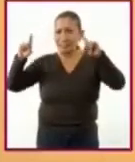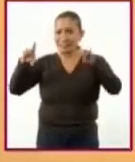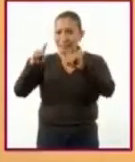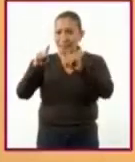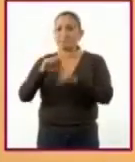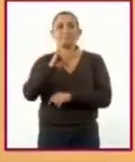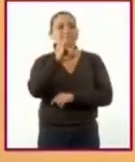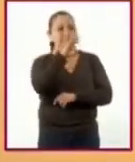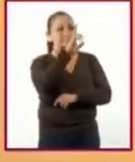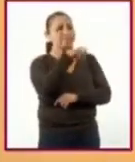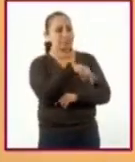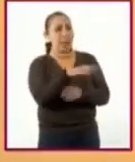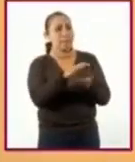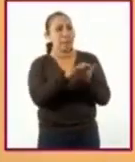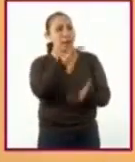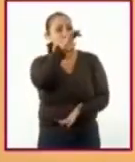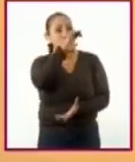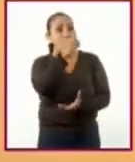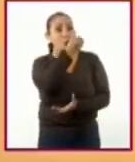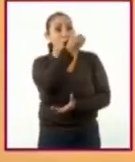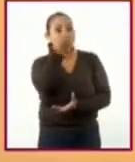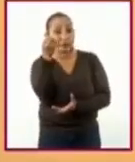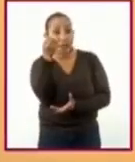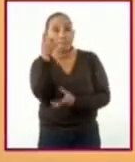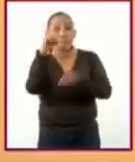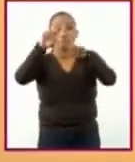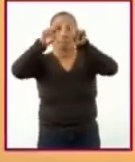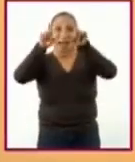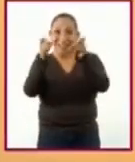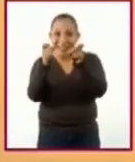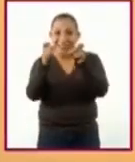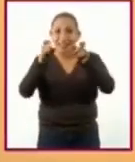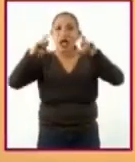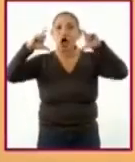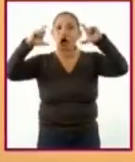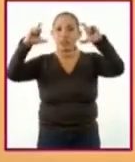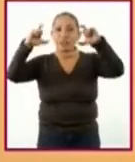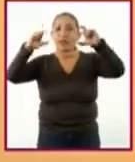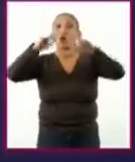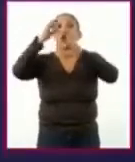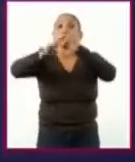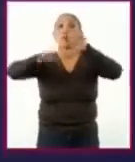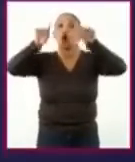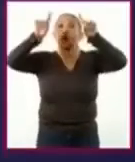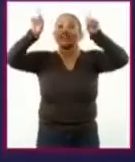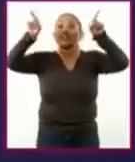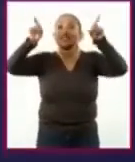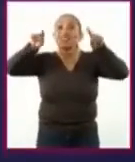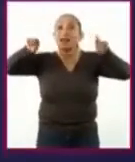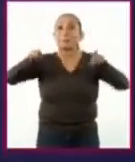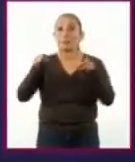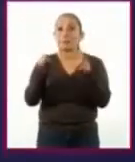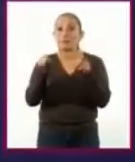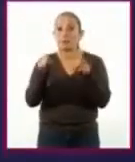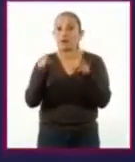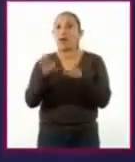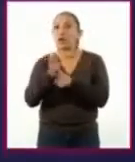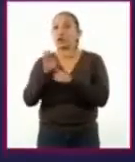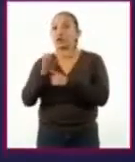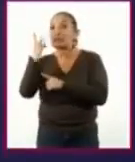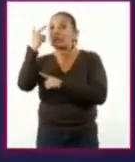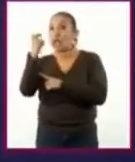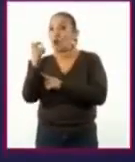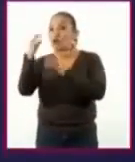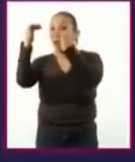es. Generalmente el orden es paréntesis, corchete y luego llave. Entonces la segunda opción es